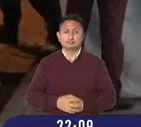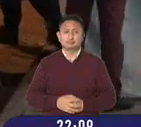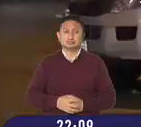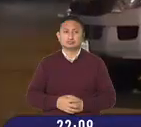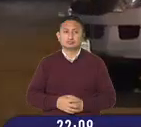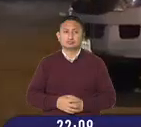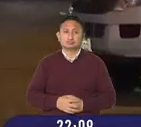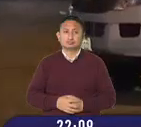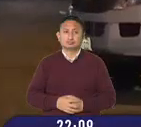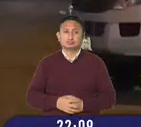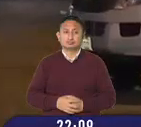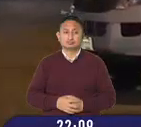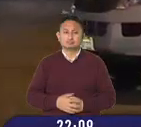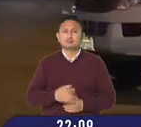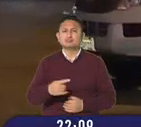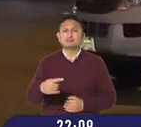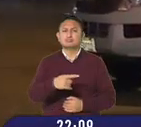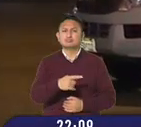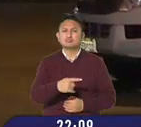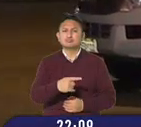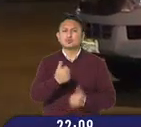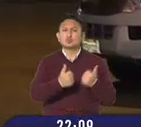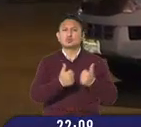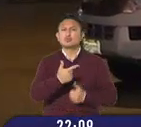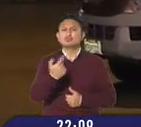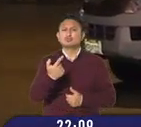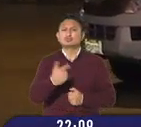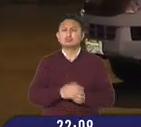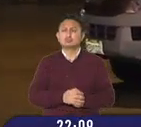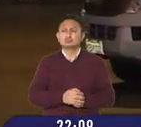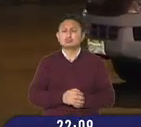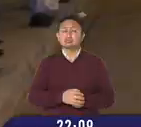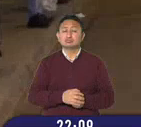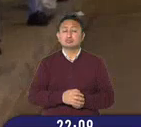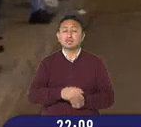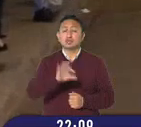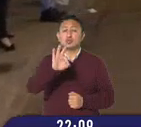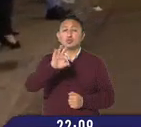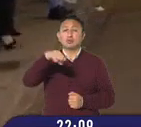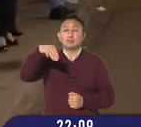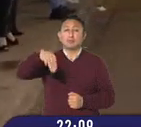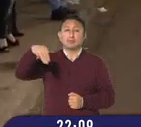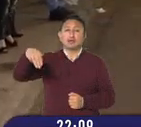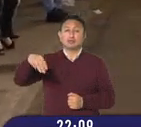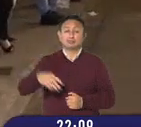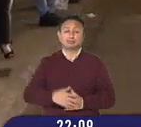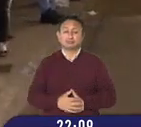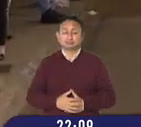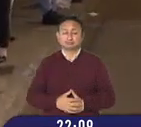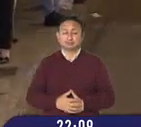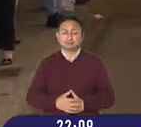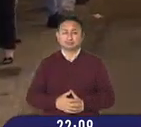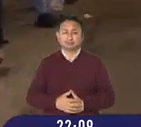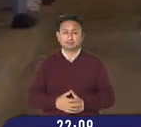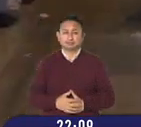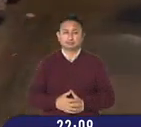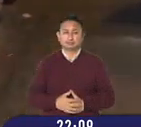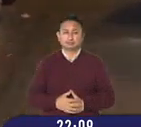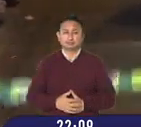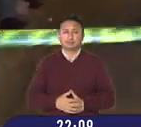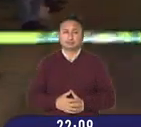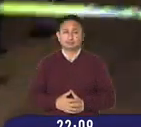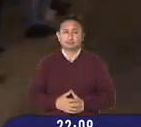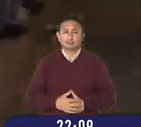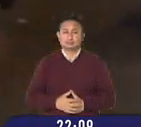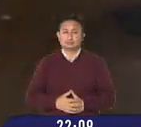habrían utilizado? De lo que vemos, los indicios balísticos son calibre 9 milímetros. Con cámaras de Eduardo García desde la provincia de Manabí, informó